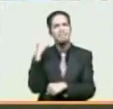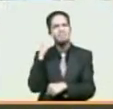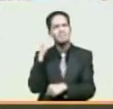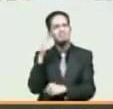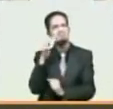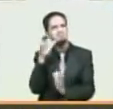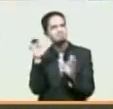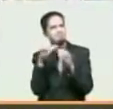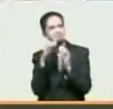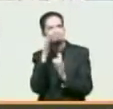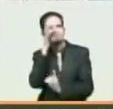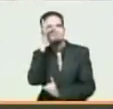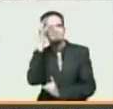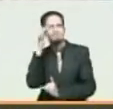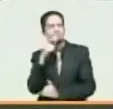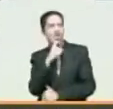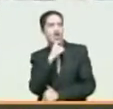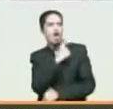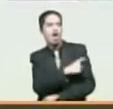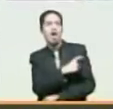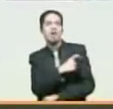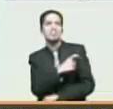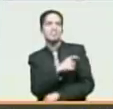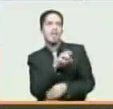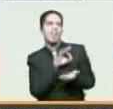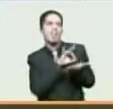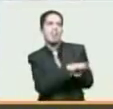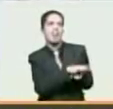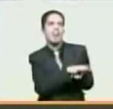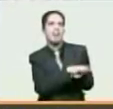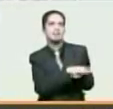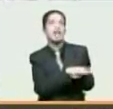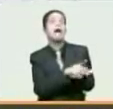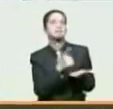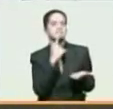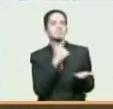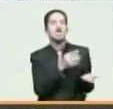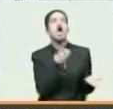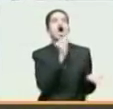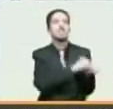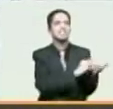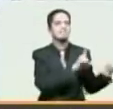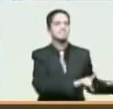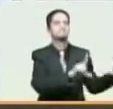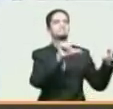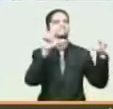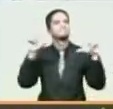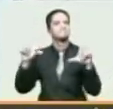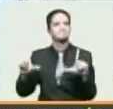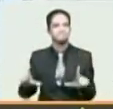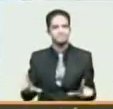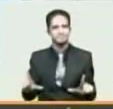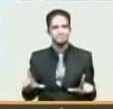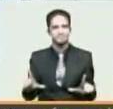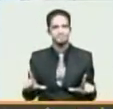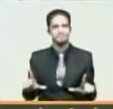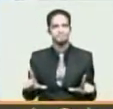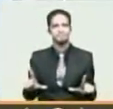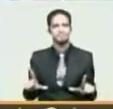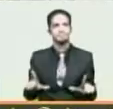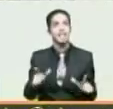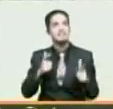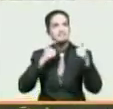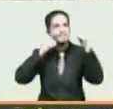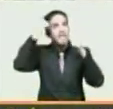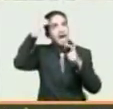burguesía y su odio, regresaron de la mano del pueblo para no irse nunca jamás del Palacio Federal Legislativo. Hugo Chávez